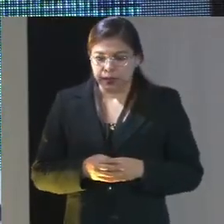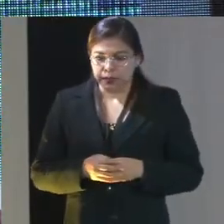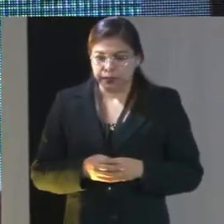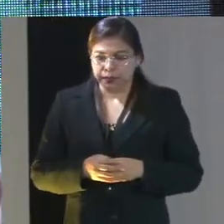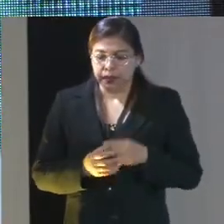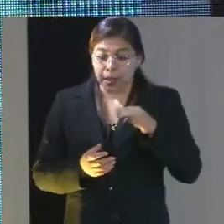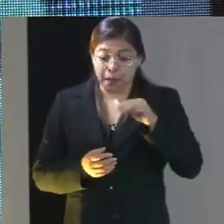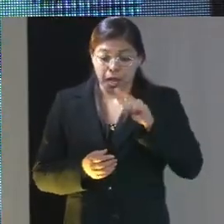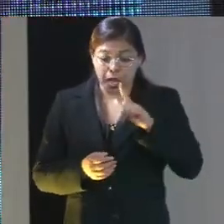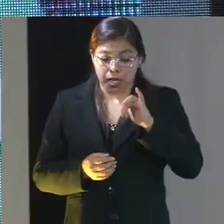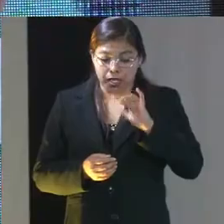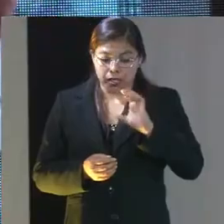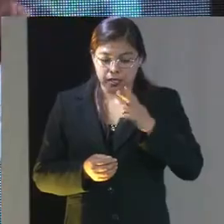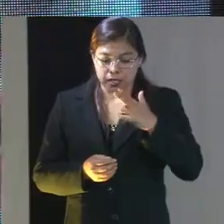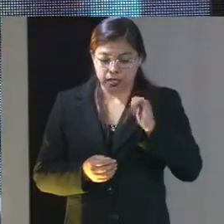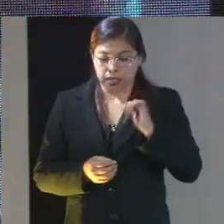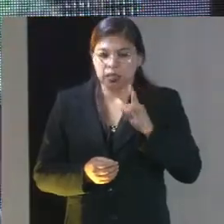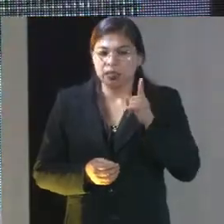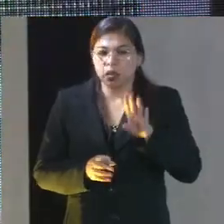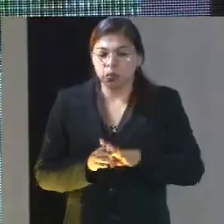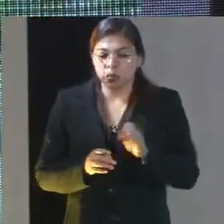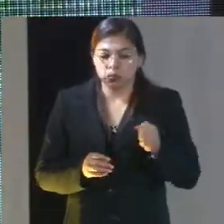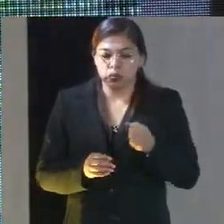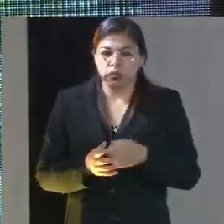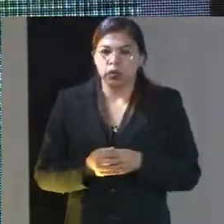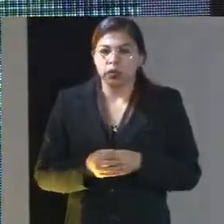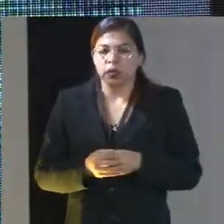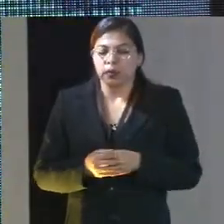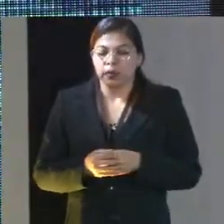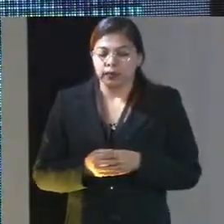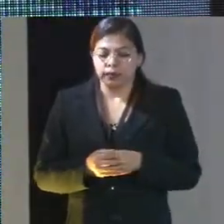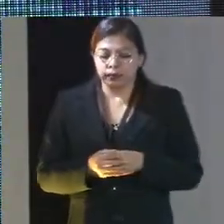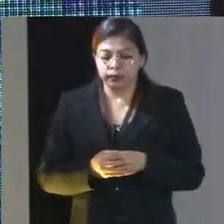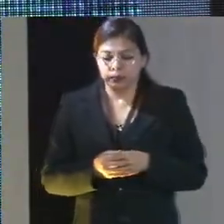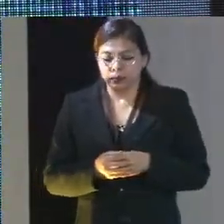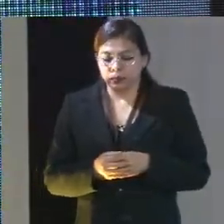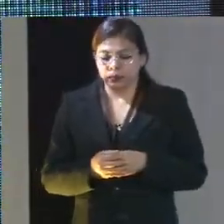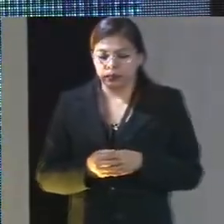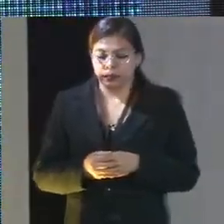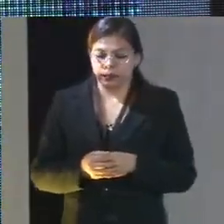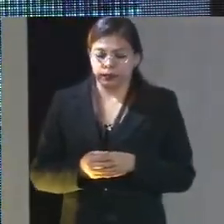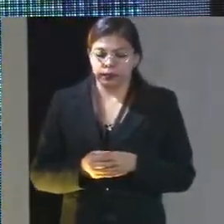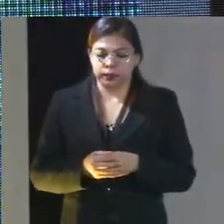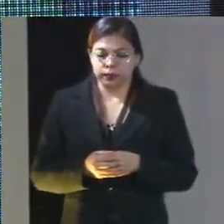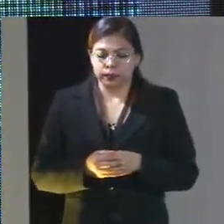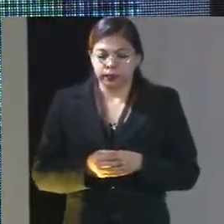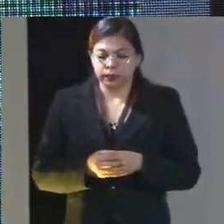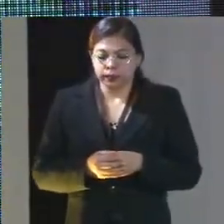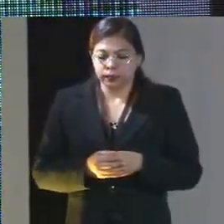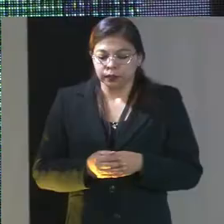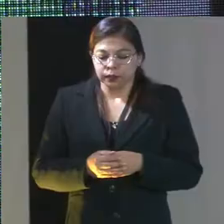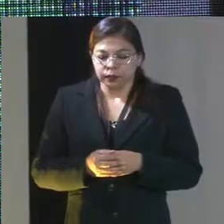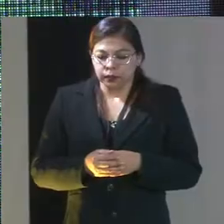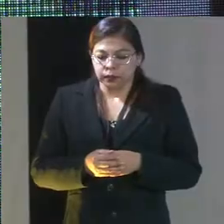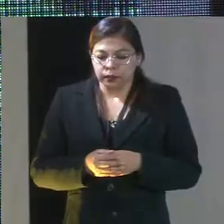que la Malinche es una suerte de Juana de Arco, ¿no?, mesoamericana. A lo mejor era.